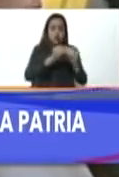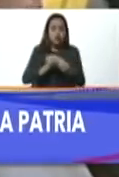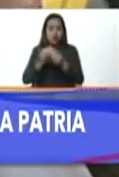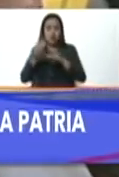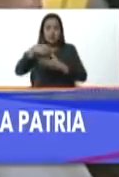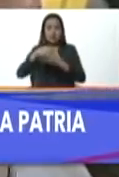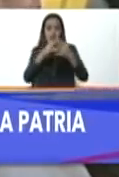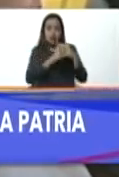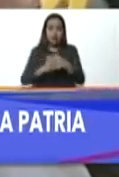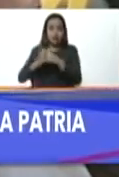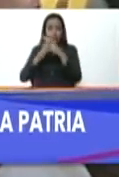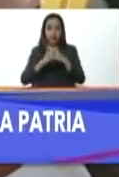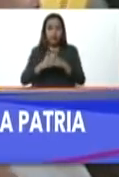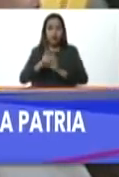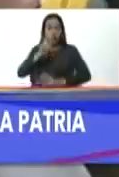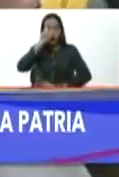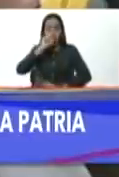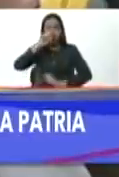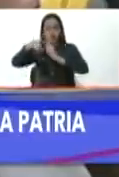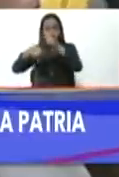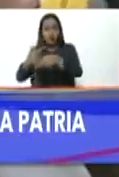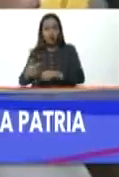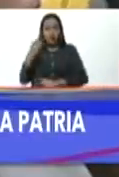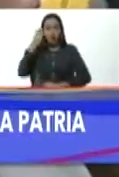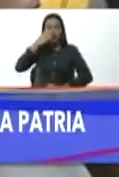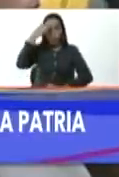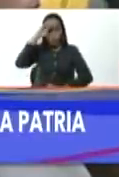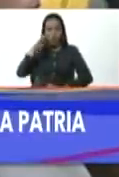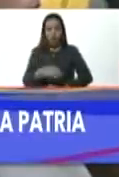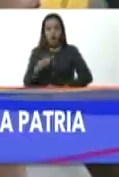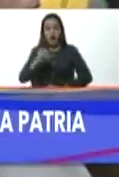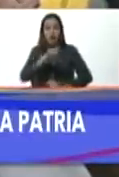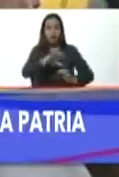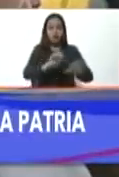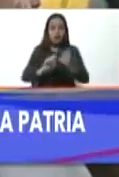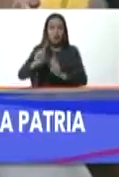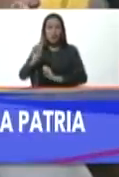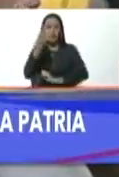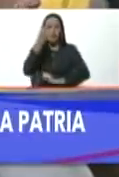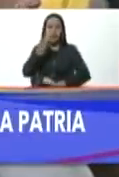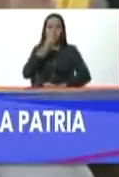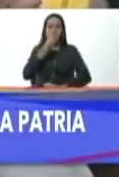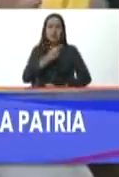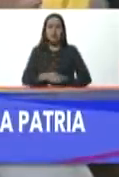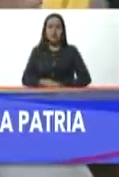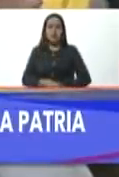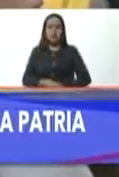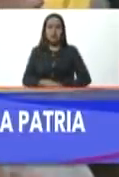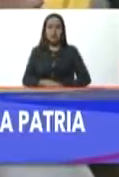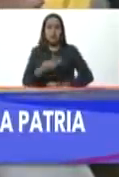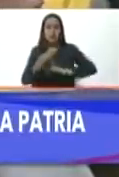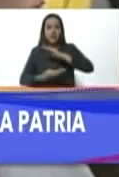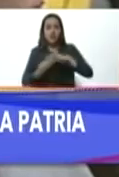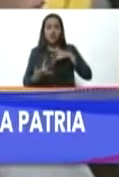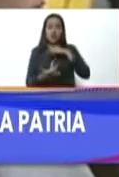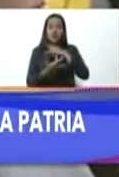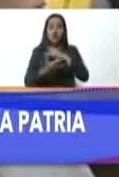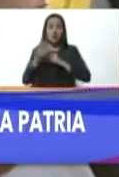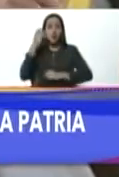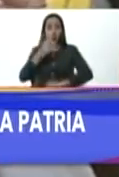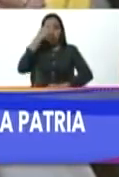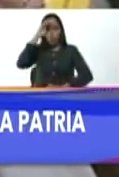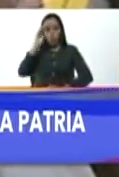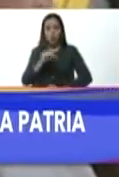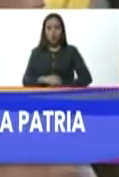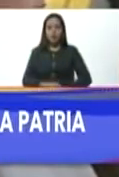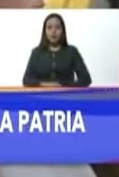Unidos. Y dos años después, en Cuba se logró la obtención, es el primer medicamento de la biotecnología cubana. Y es